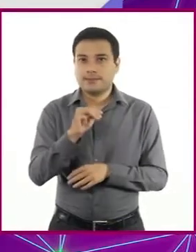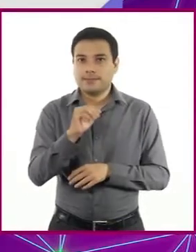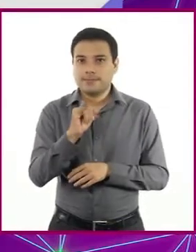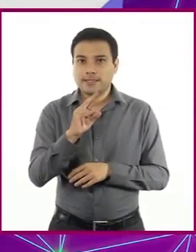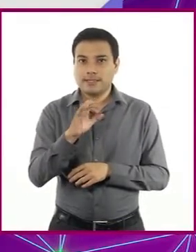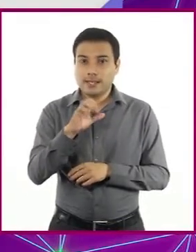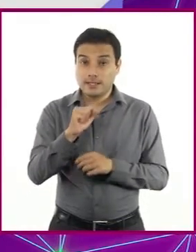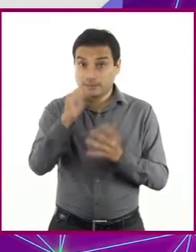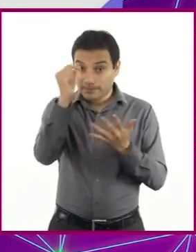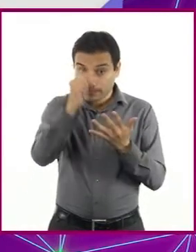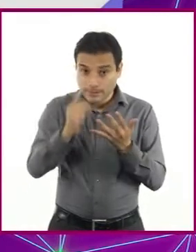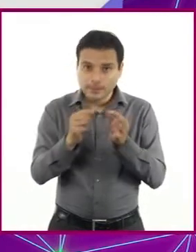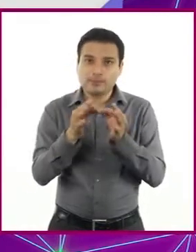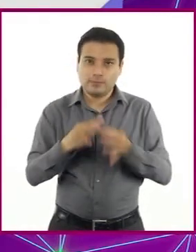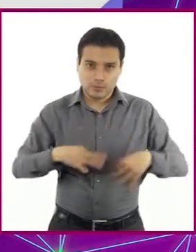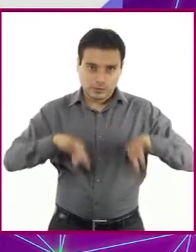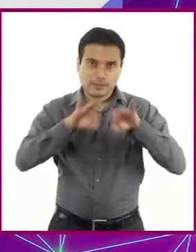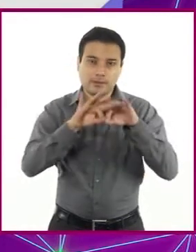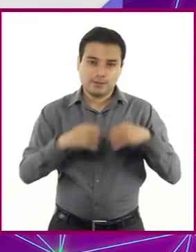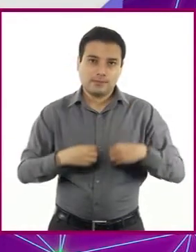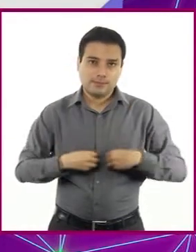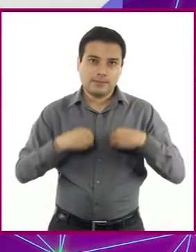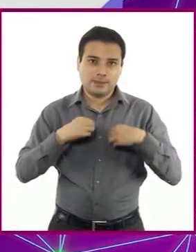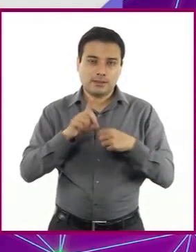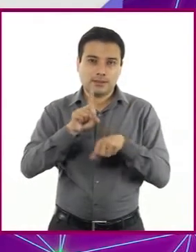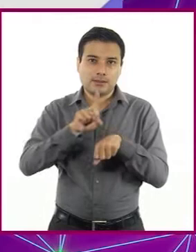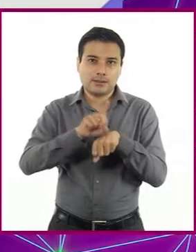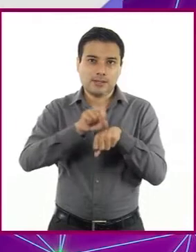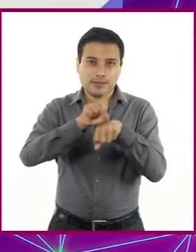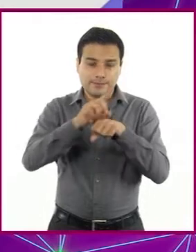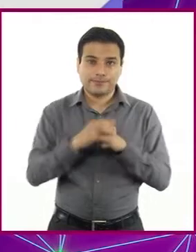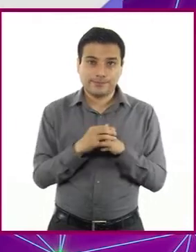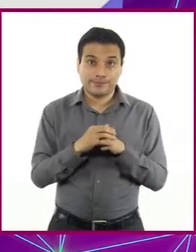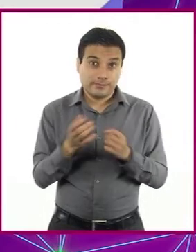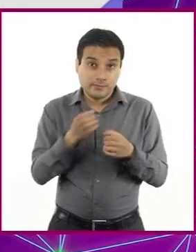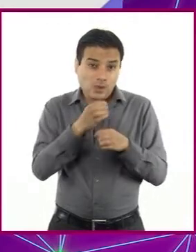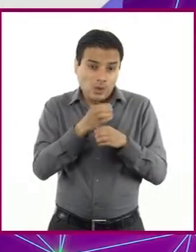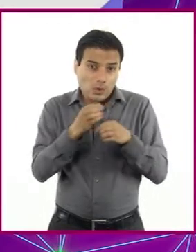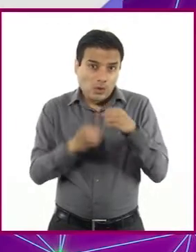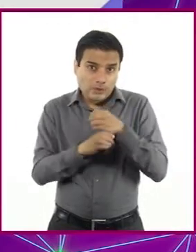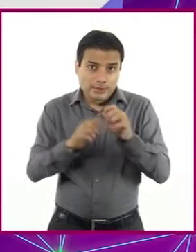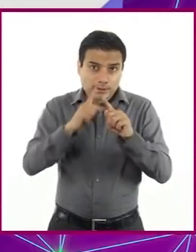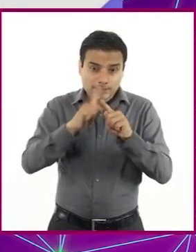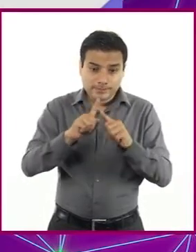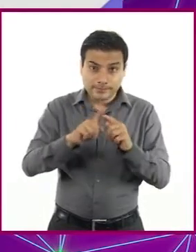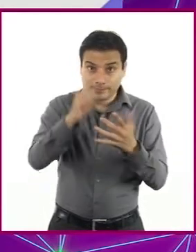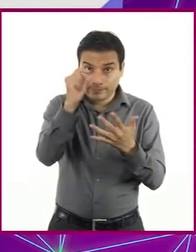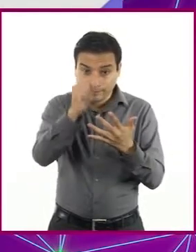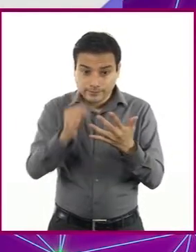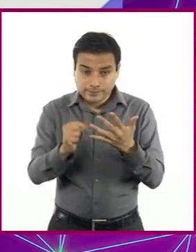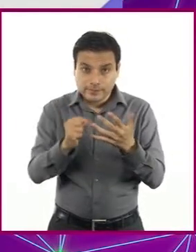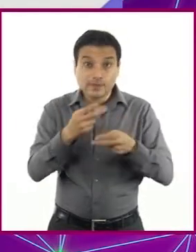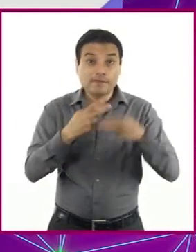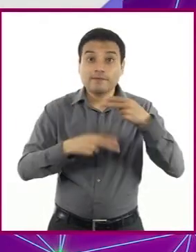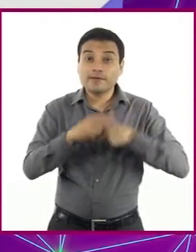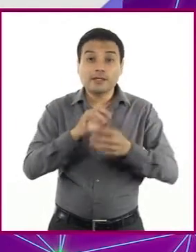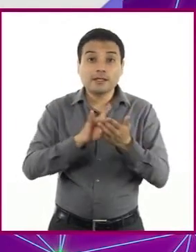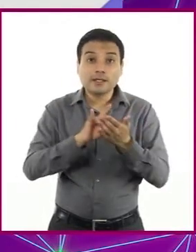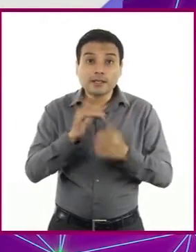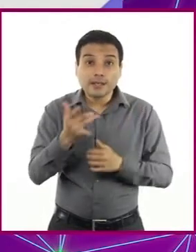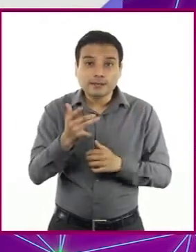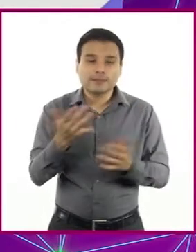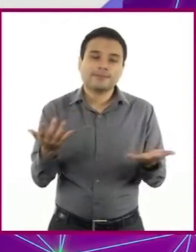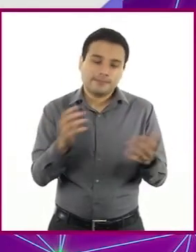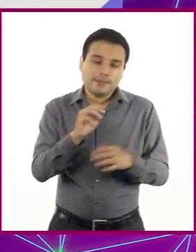importantes para nuestra vida diaria, ya que muchos productos indispensables provienen de ellos. Sin embargo, el proceso